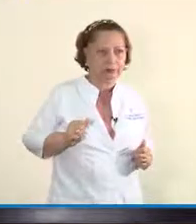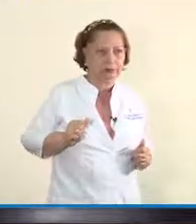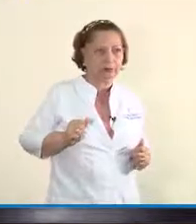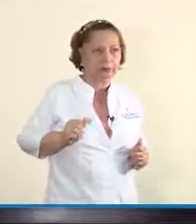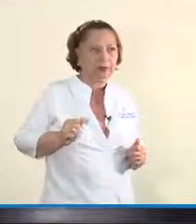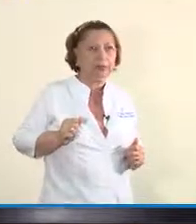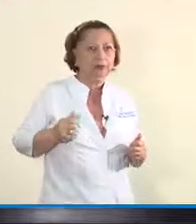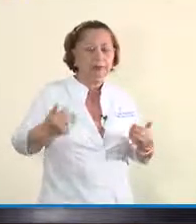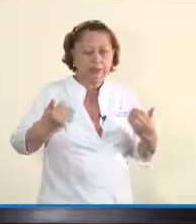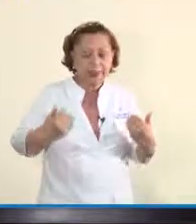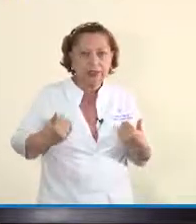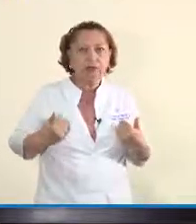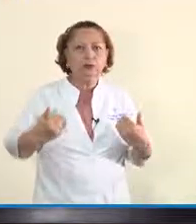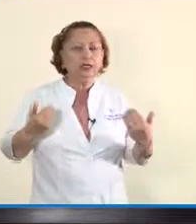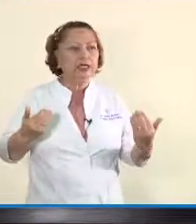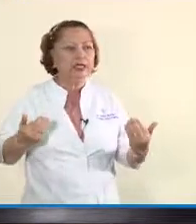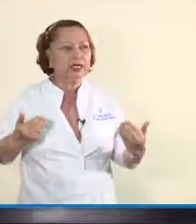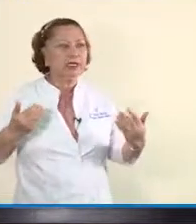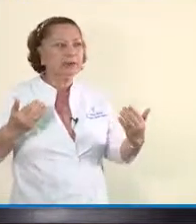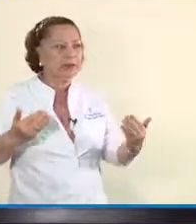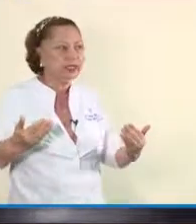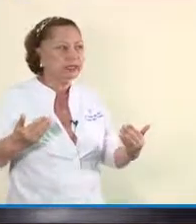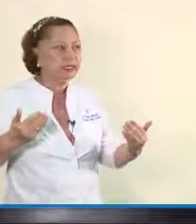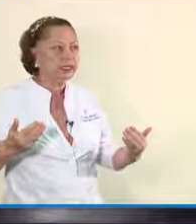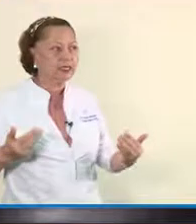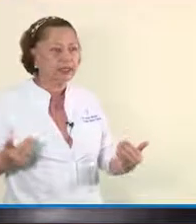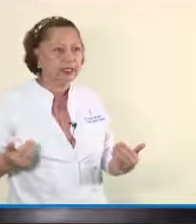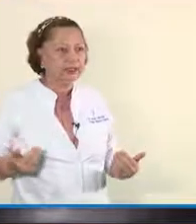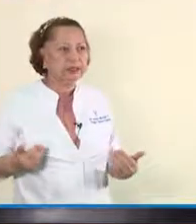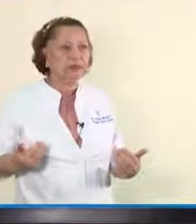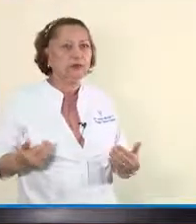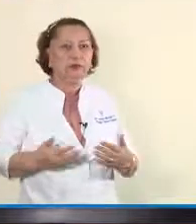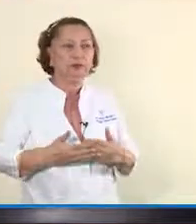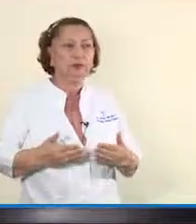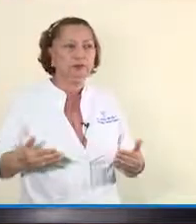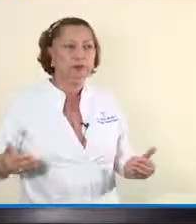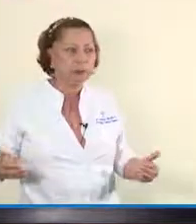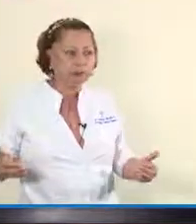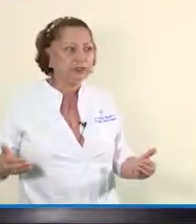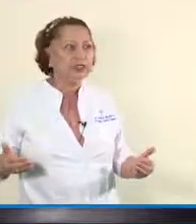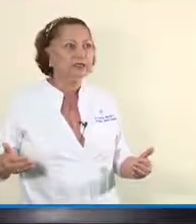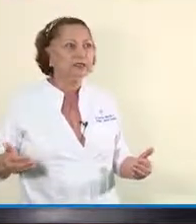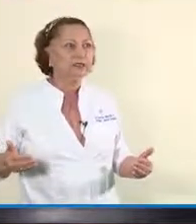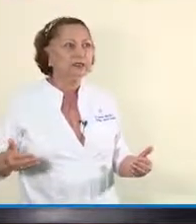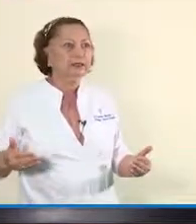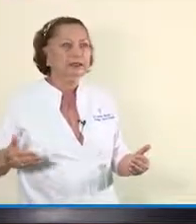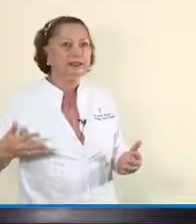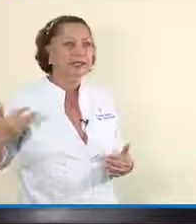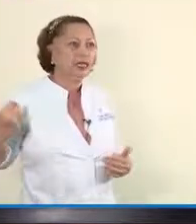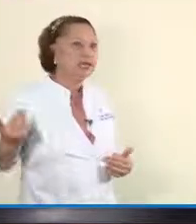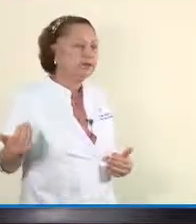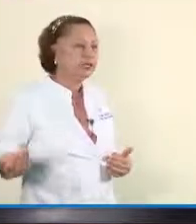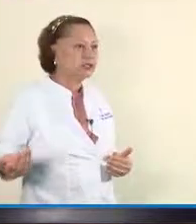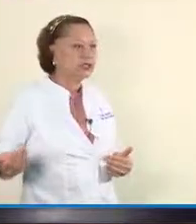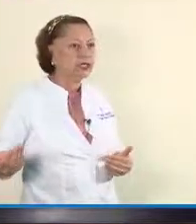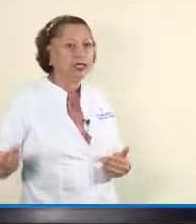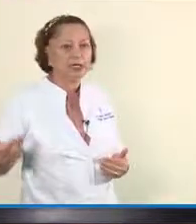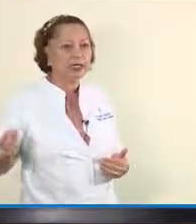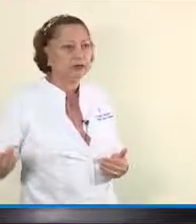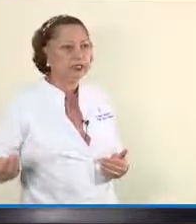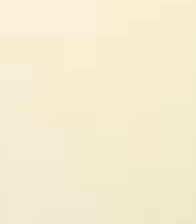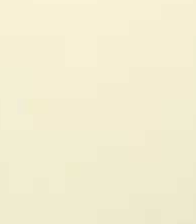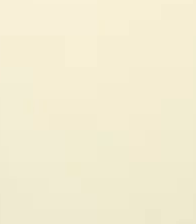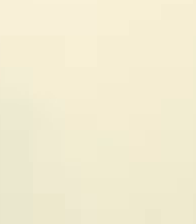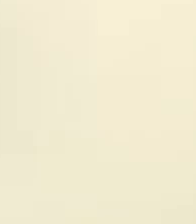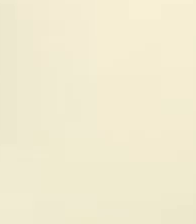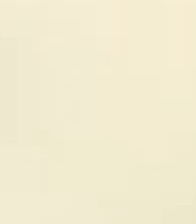esto? Me siento bien en el ambiente en el que me desarrollo, no importa si hay personas a las